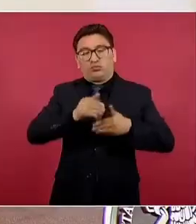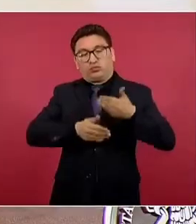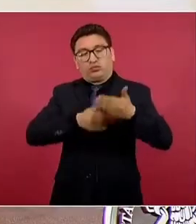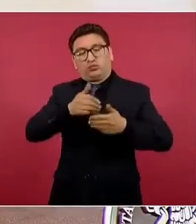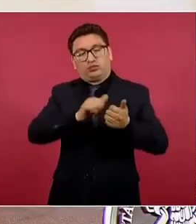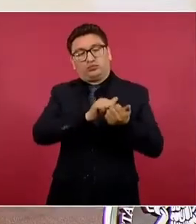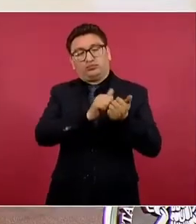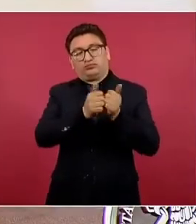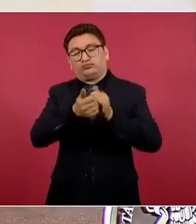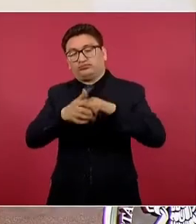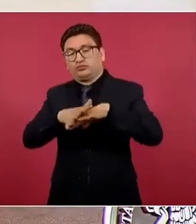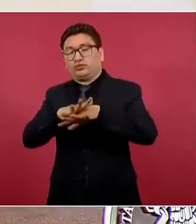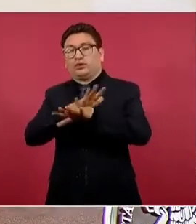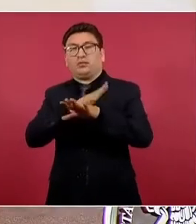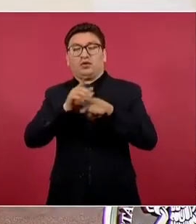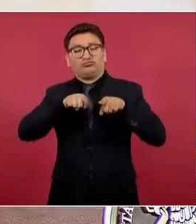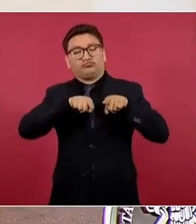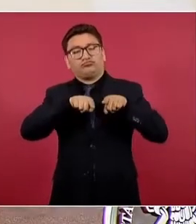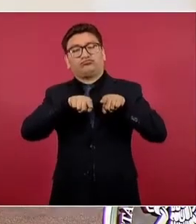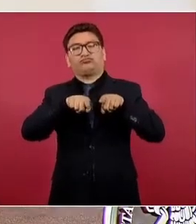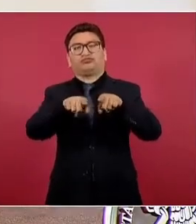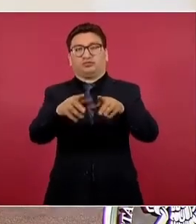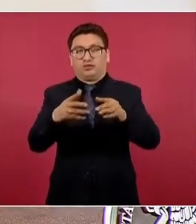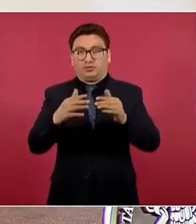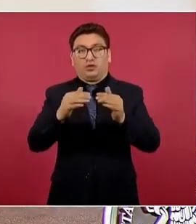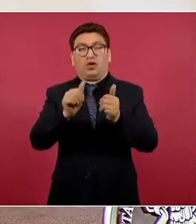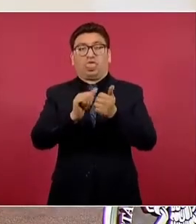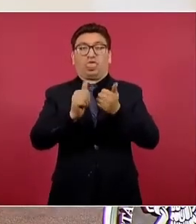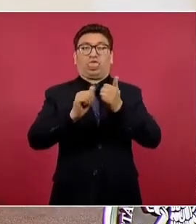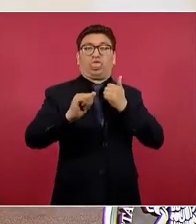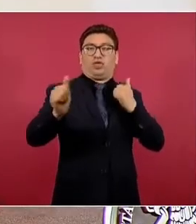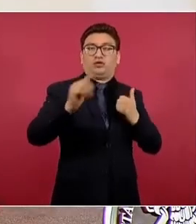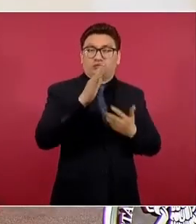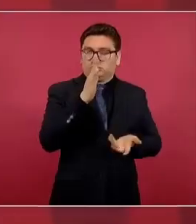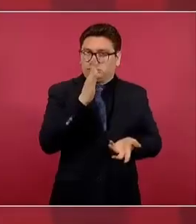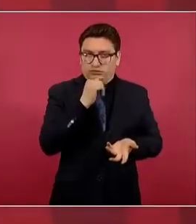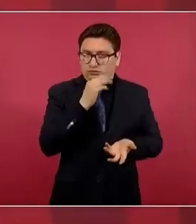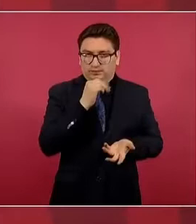transformación, a la par, pero no se pueden quedar atrás,